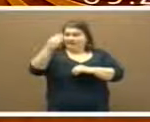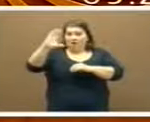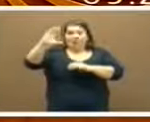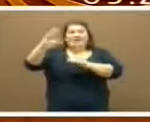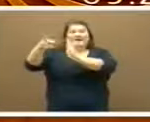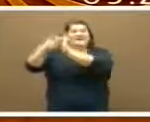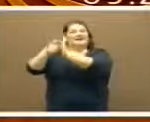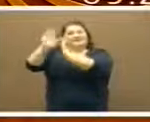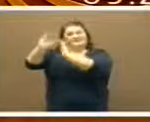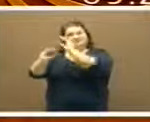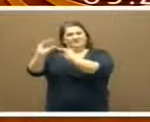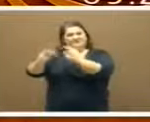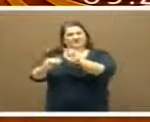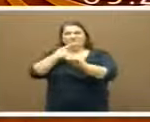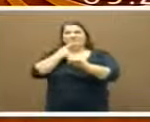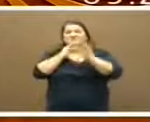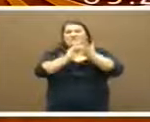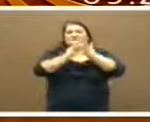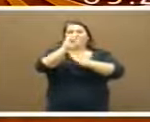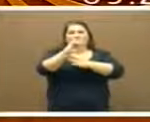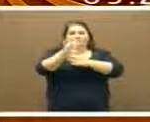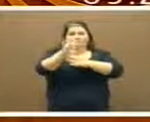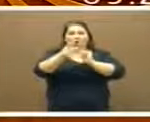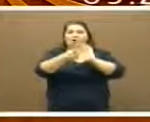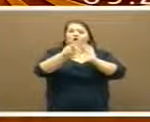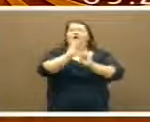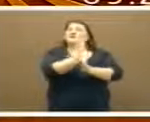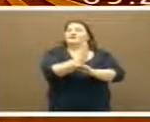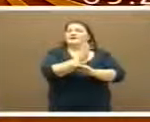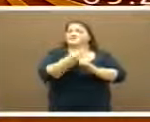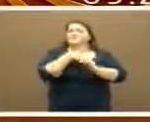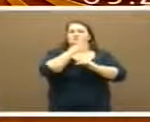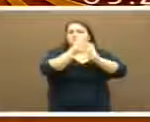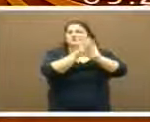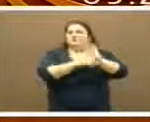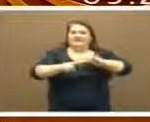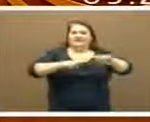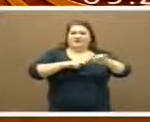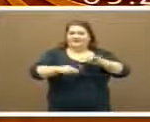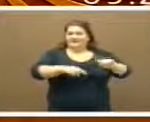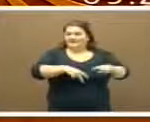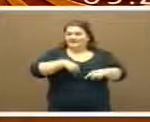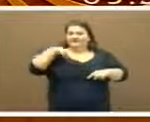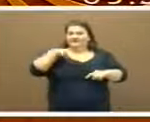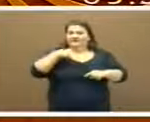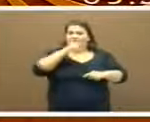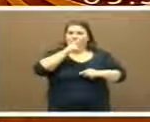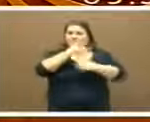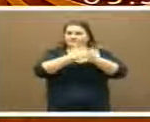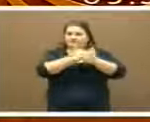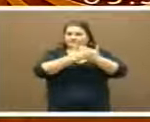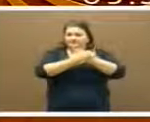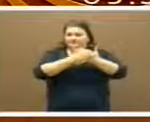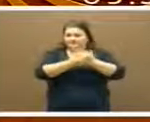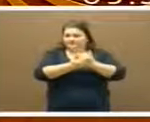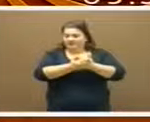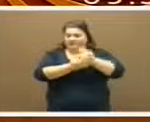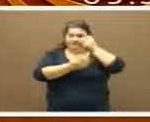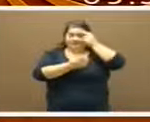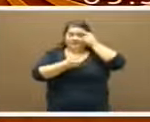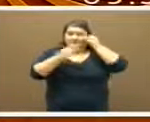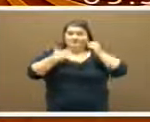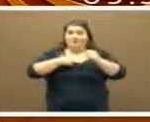proponen afectan al servicio 05 dentro del programa 116, dentro de la misma Dirección General de Administración Local. Sin embargo, de todas y